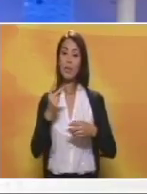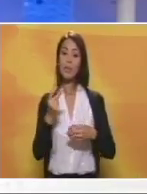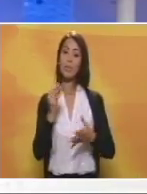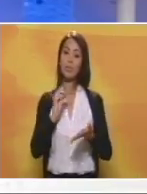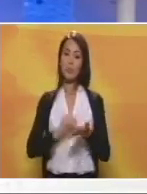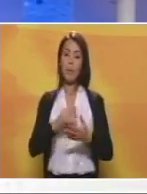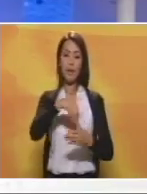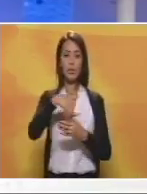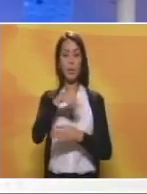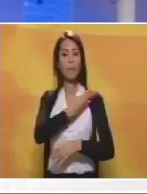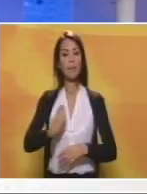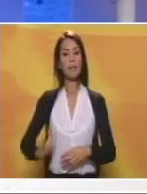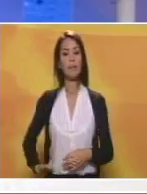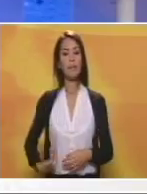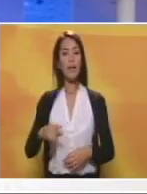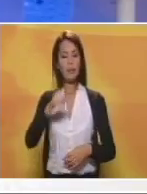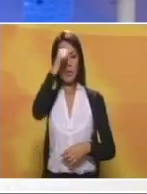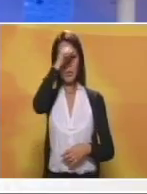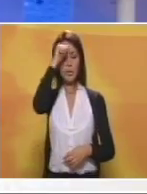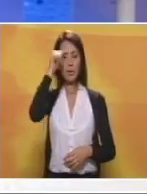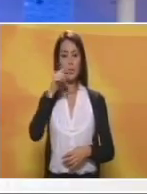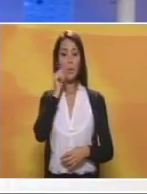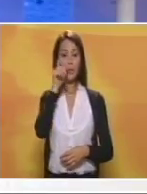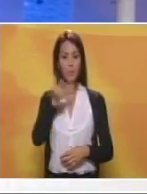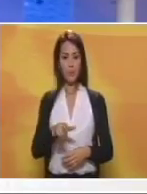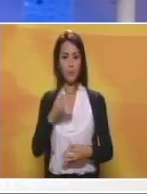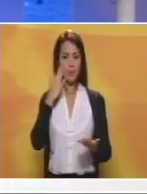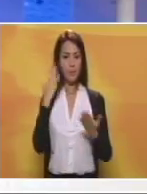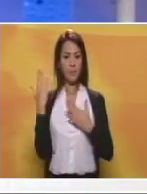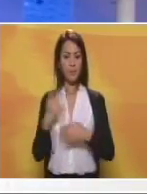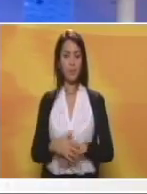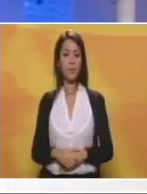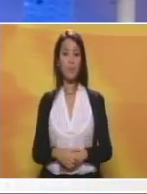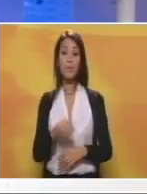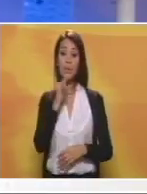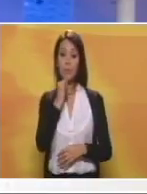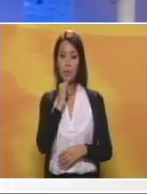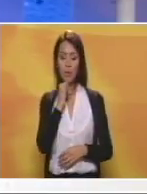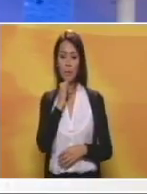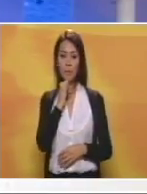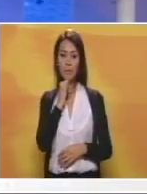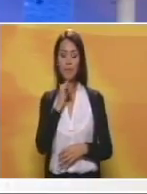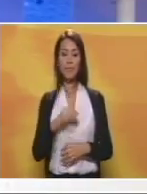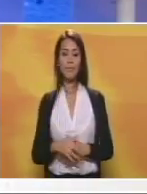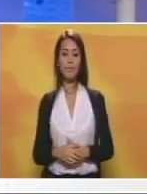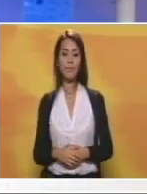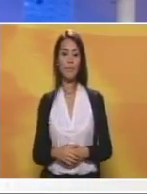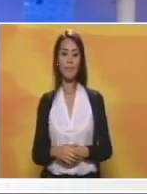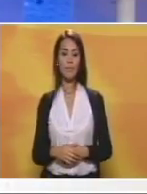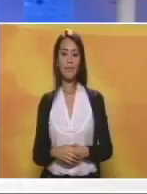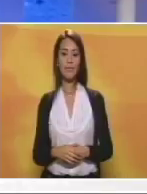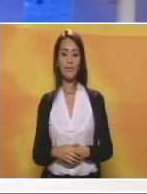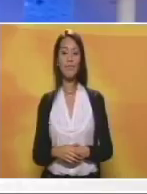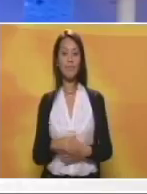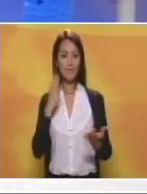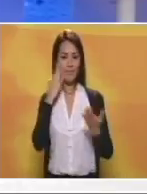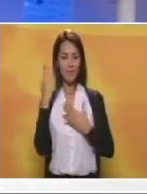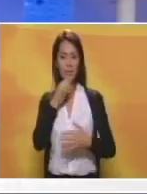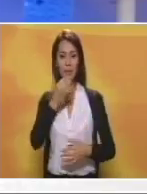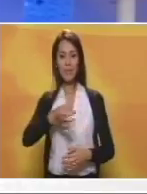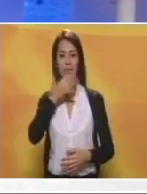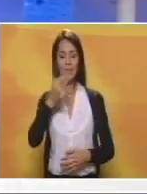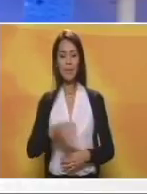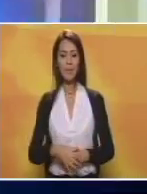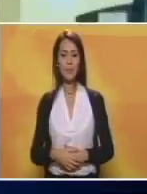las elecciones presidenciales celebradas este domingo. Álvaro Sánchez, de nuestro canal aliado Teletica, tiene los detalles. Adelante, buenas tardes.